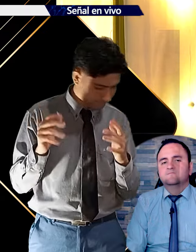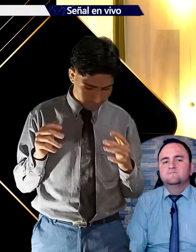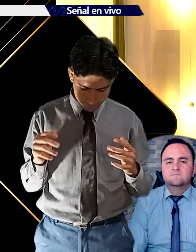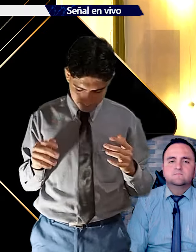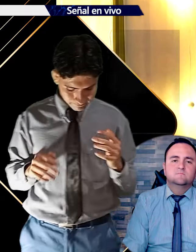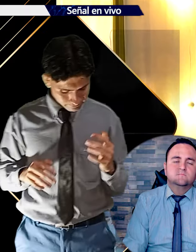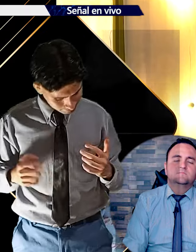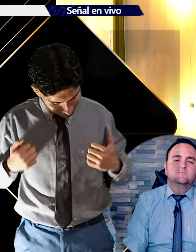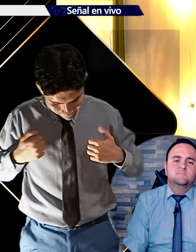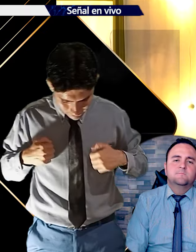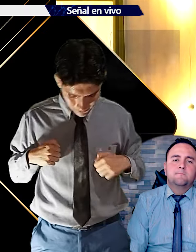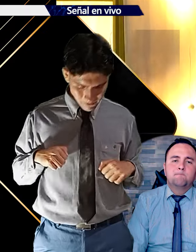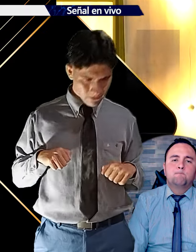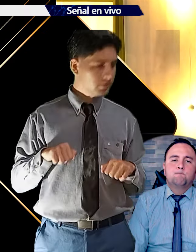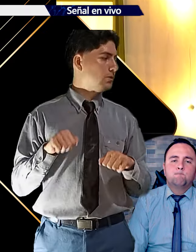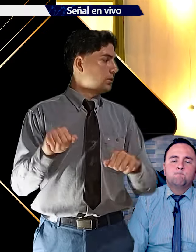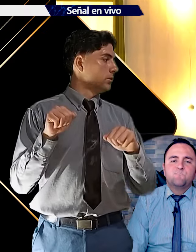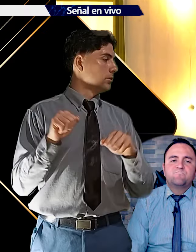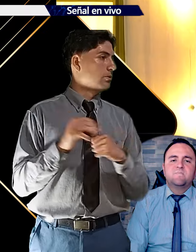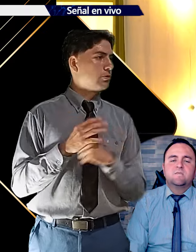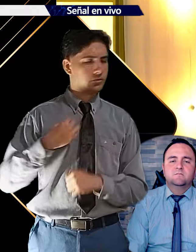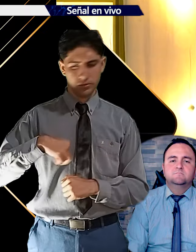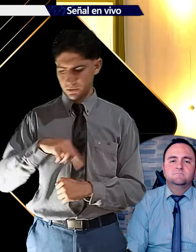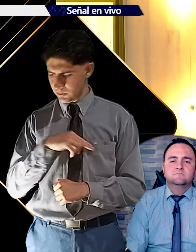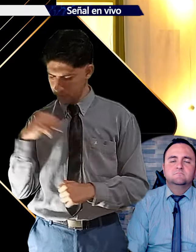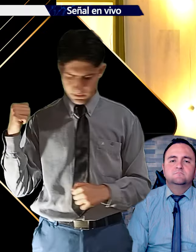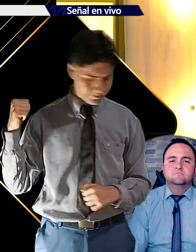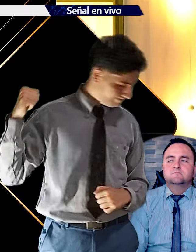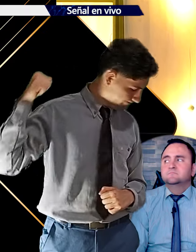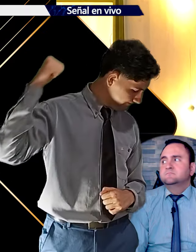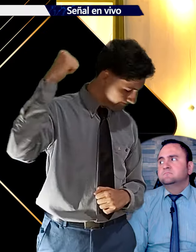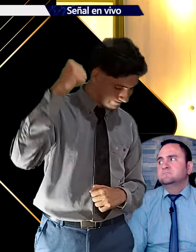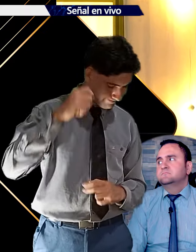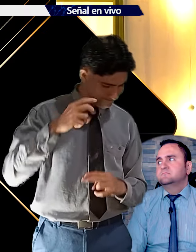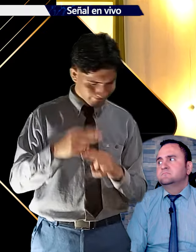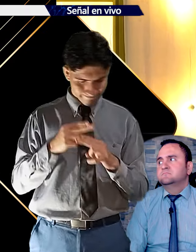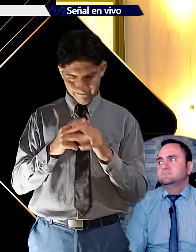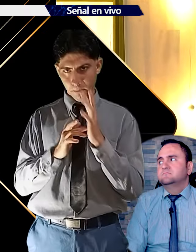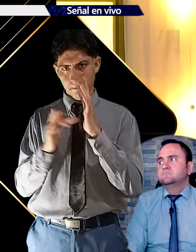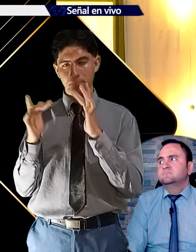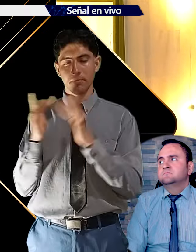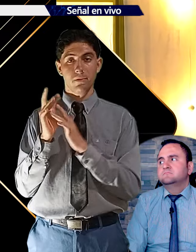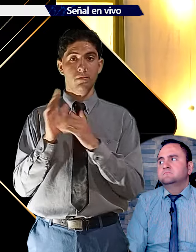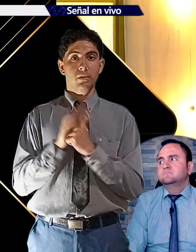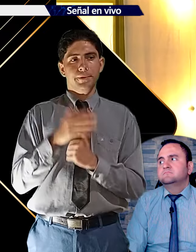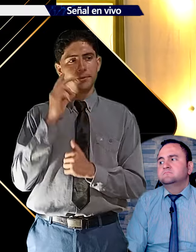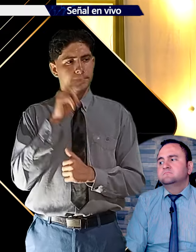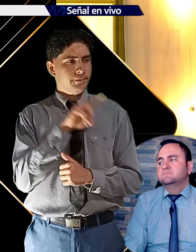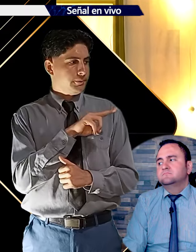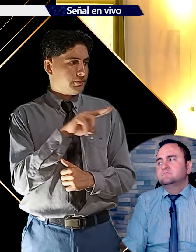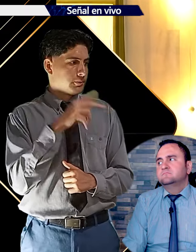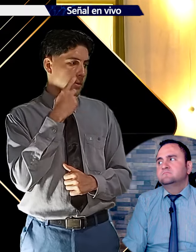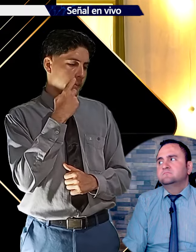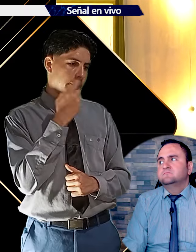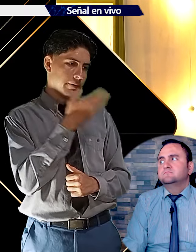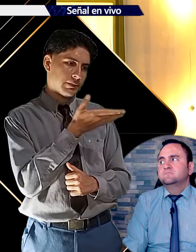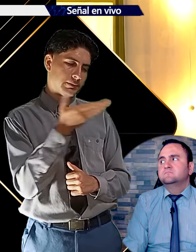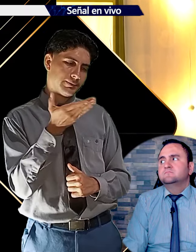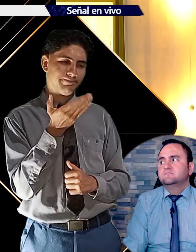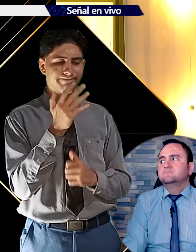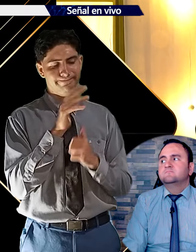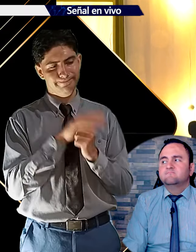vencidos. Tenemos un espíritu de atacar, hermanos. Y me llama mucho la atención, por ejemplo, aquellos padres que